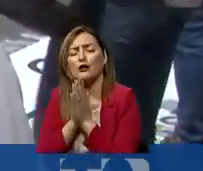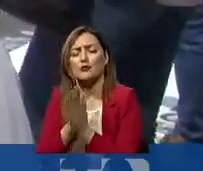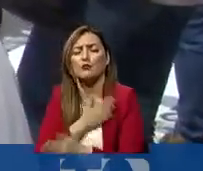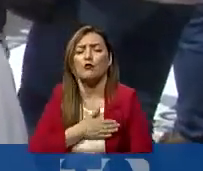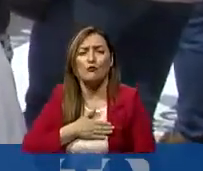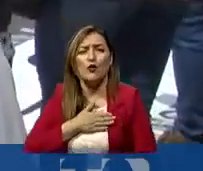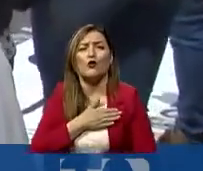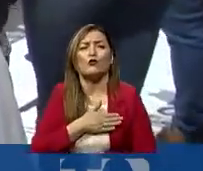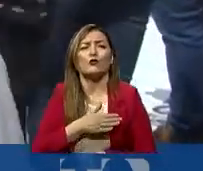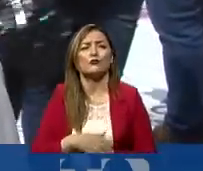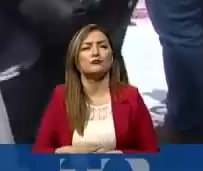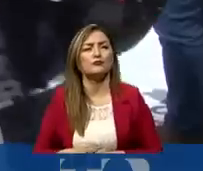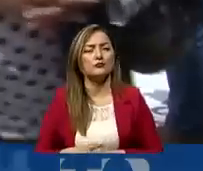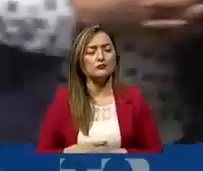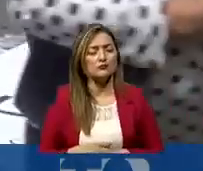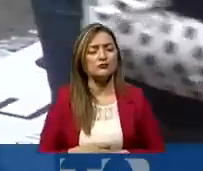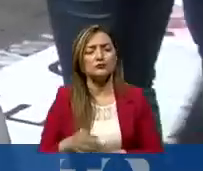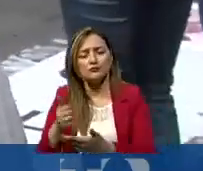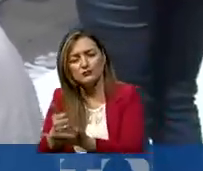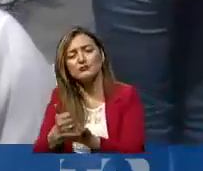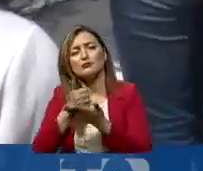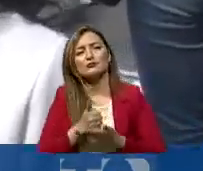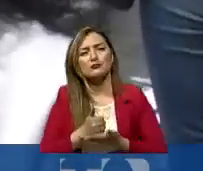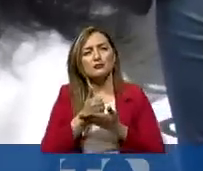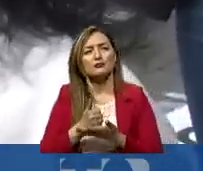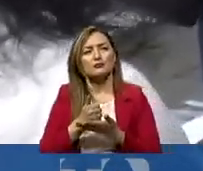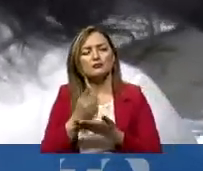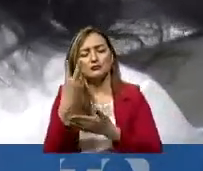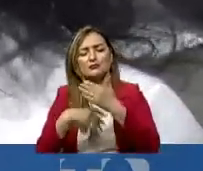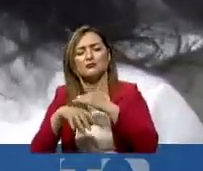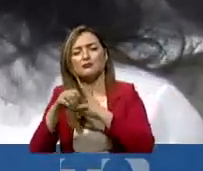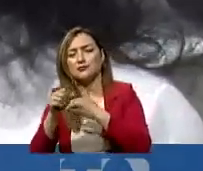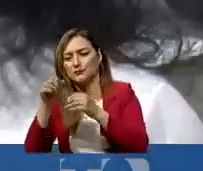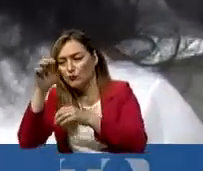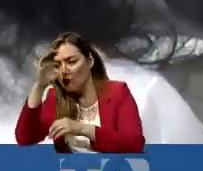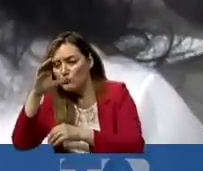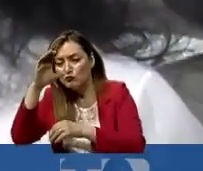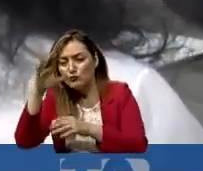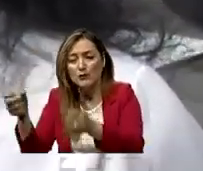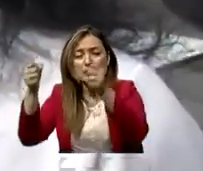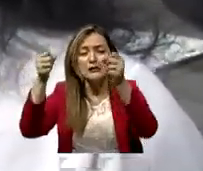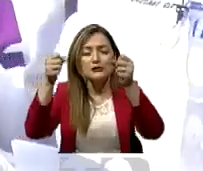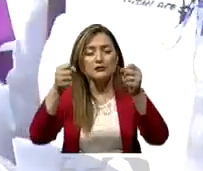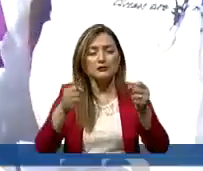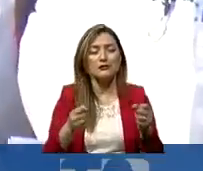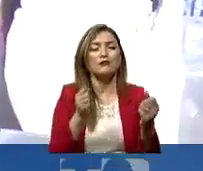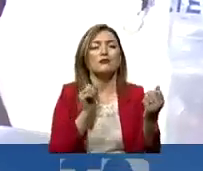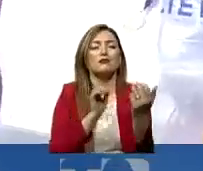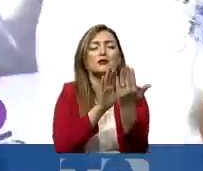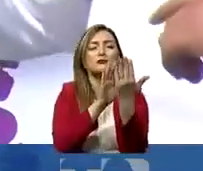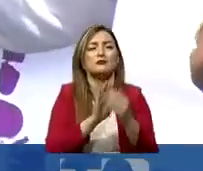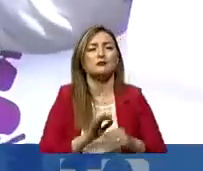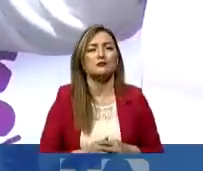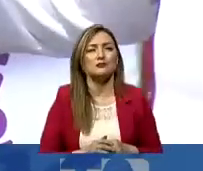que esto no se quede así. Ayúdenme para que mi niña vuelva. Este es el clamor de una madre que asegura que